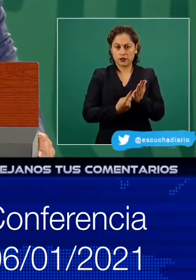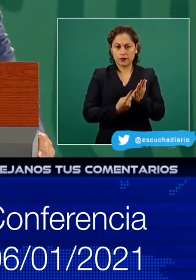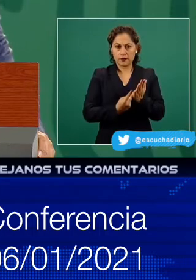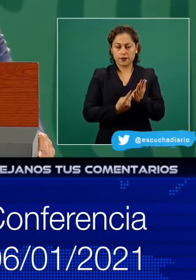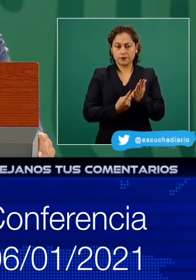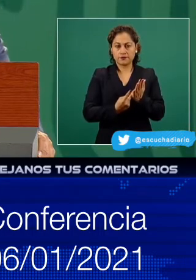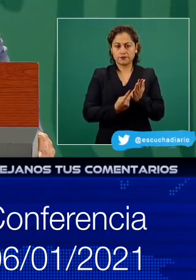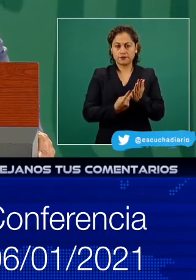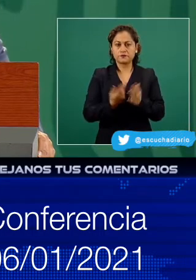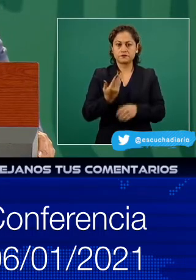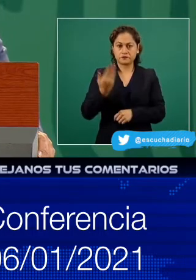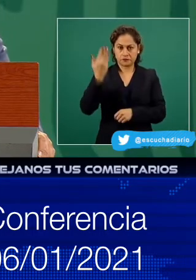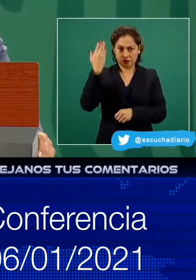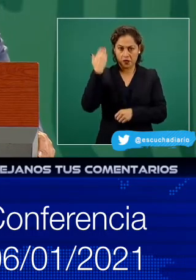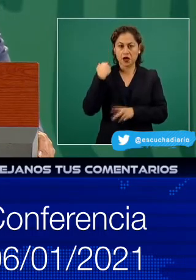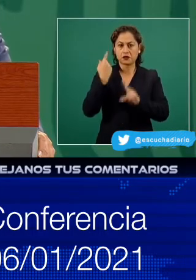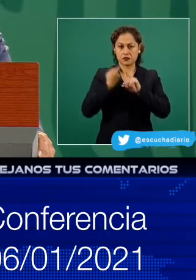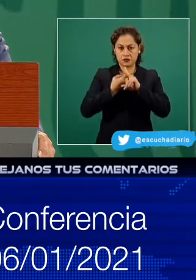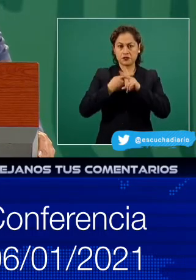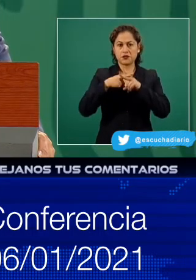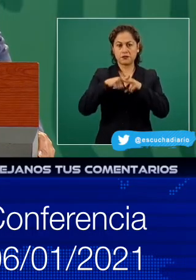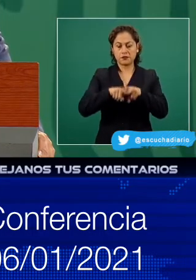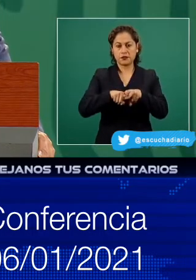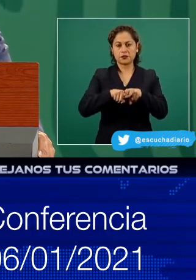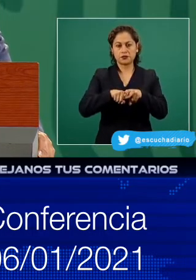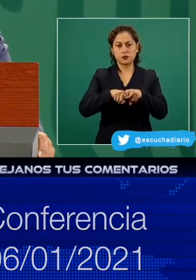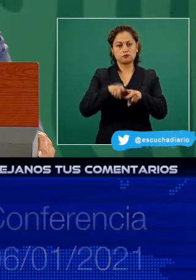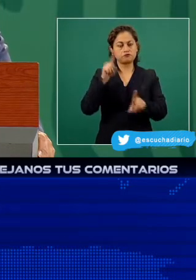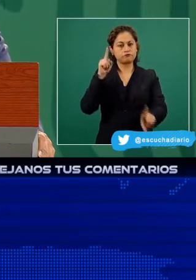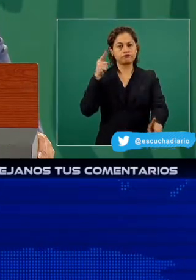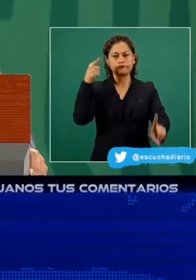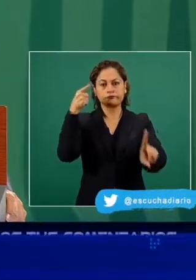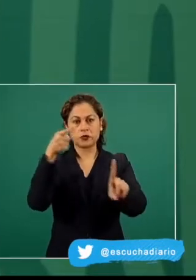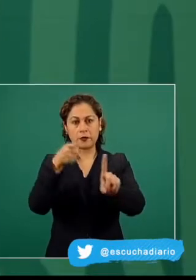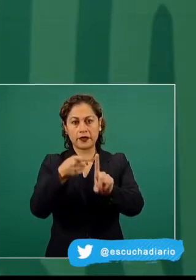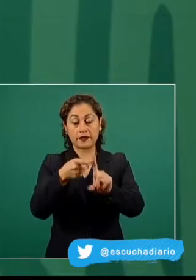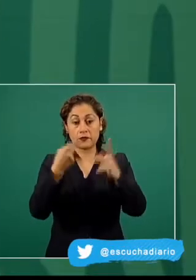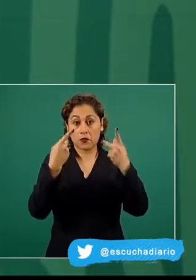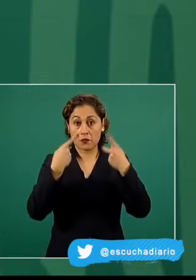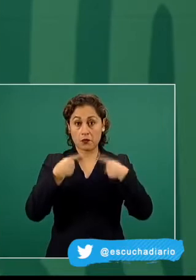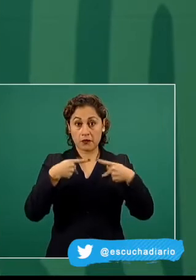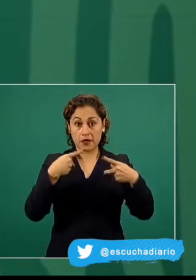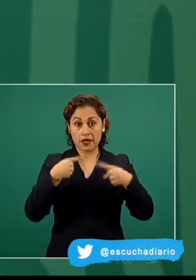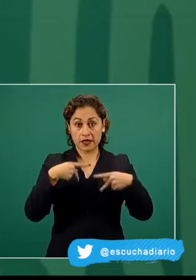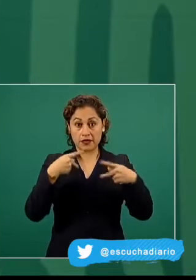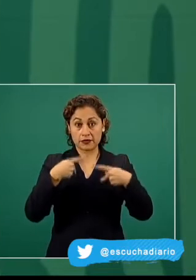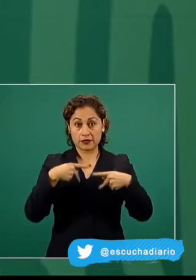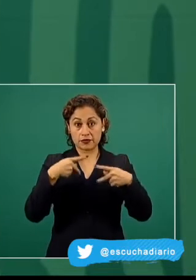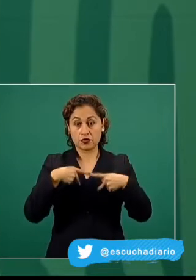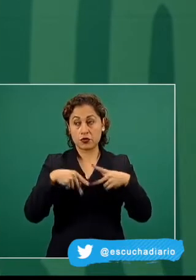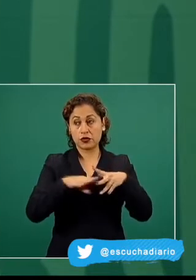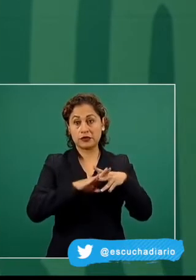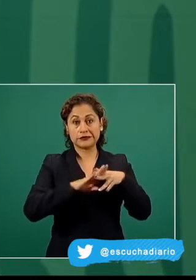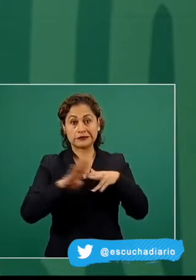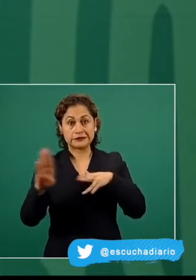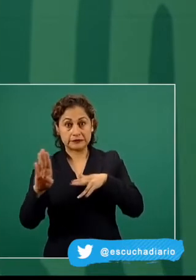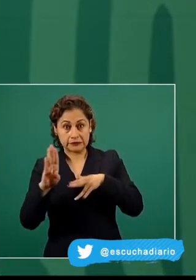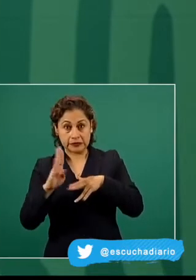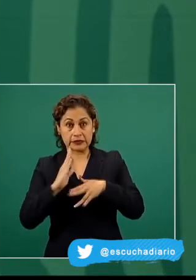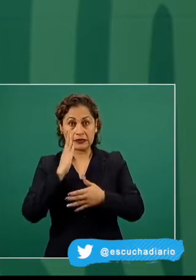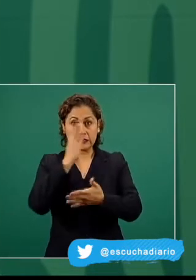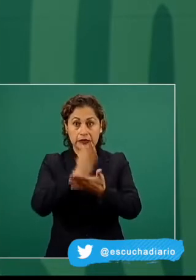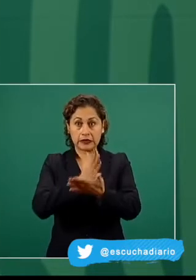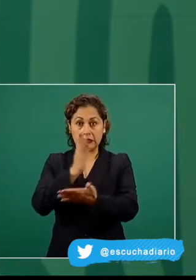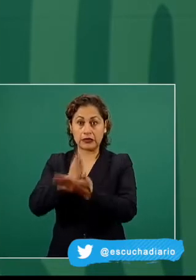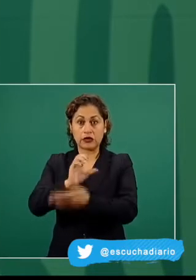para proteger a nuestros paisanos migrantes. El día de hoy el presidente informó sobre el programa